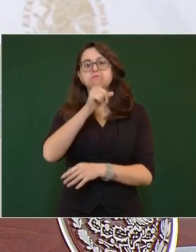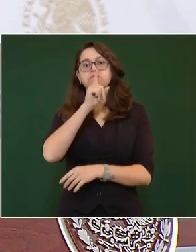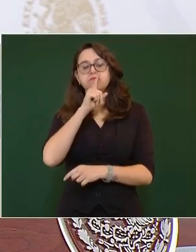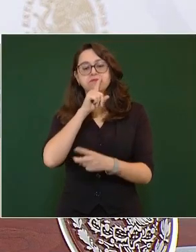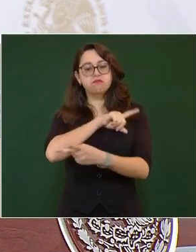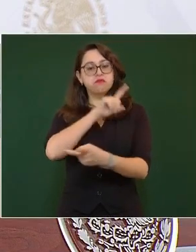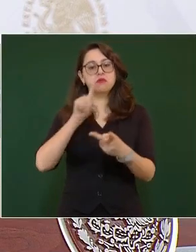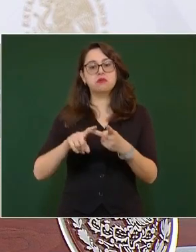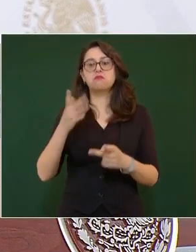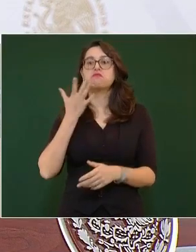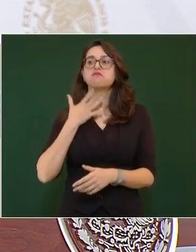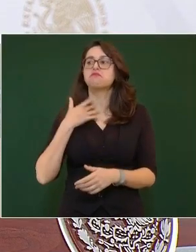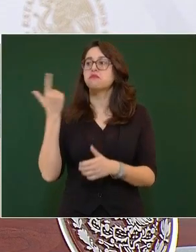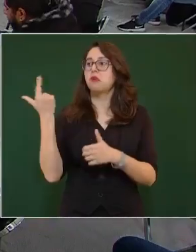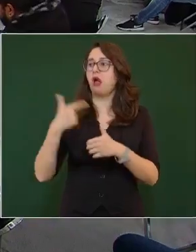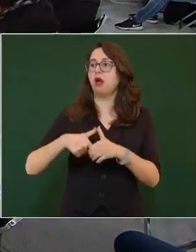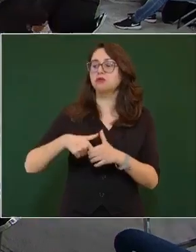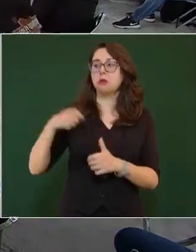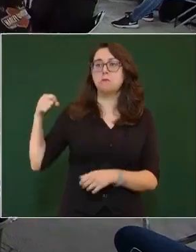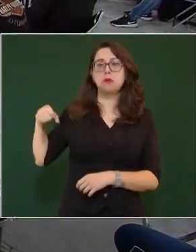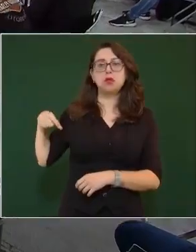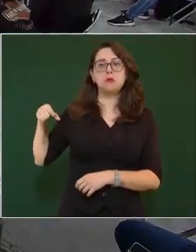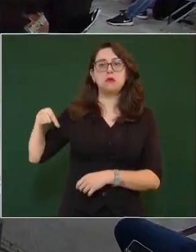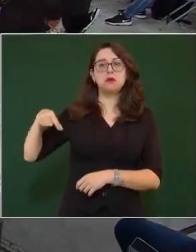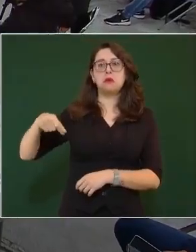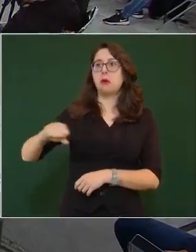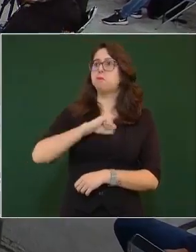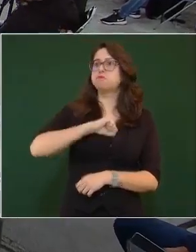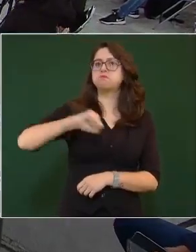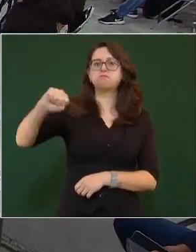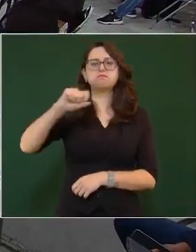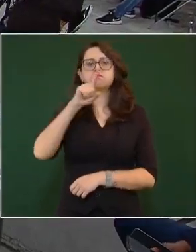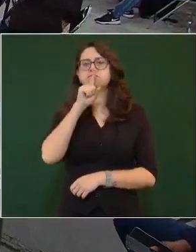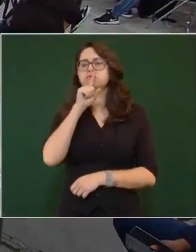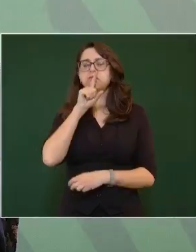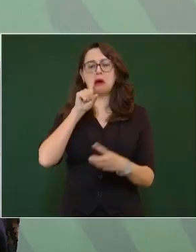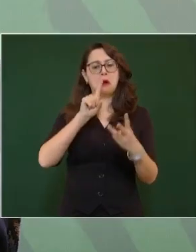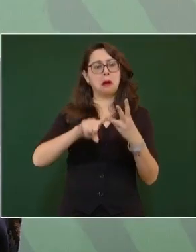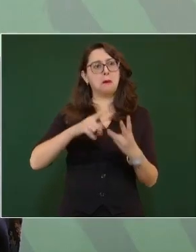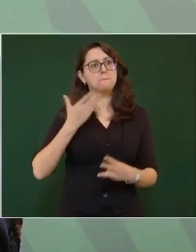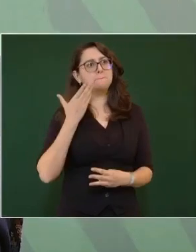decretar gasolinazos ni endeudar al país. Alcanza